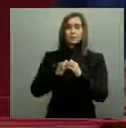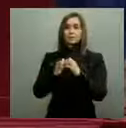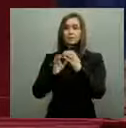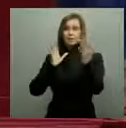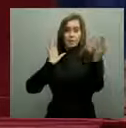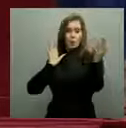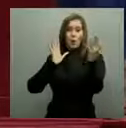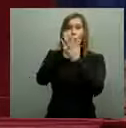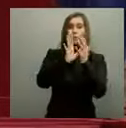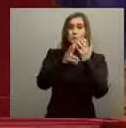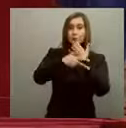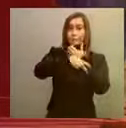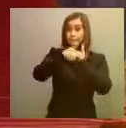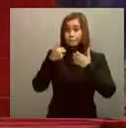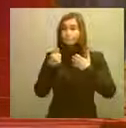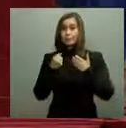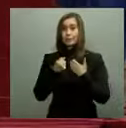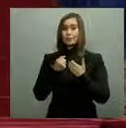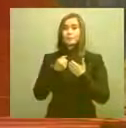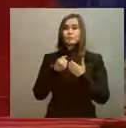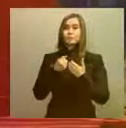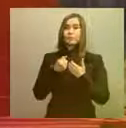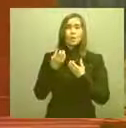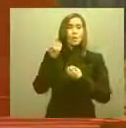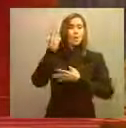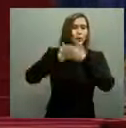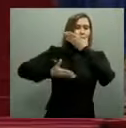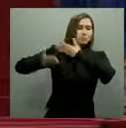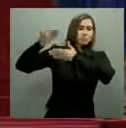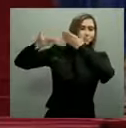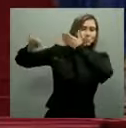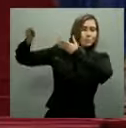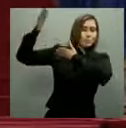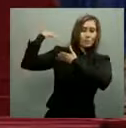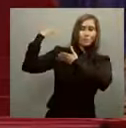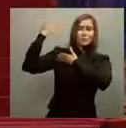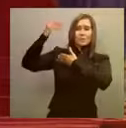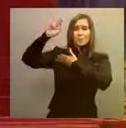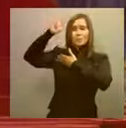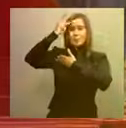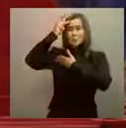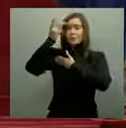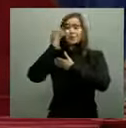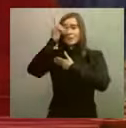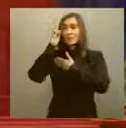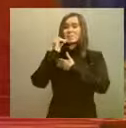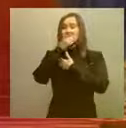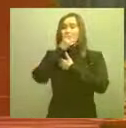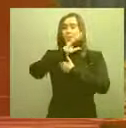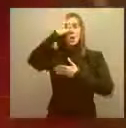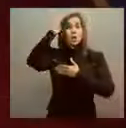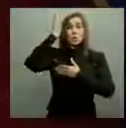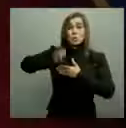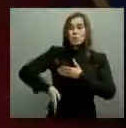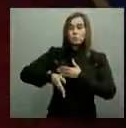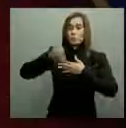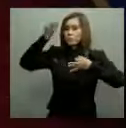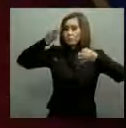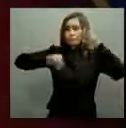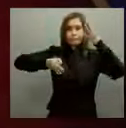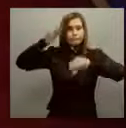corrupción. Porque durante demasiado tiempo, el arco de la historia política dominicana nunca se inclinó hacia la